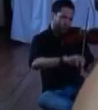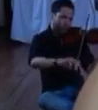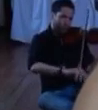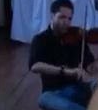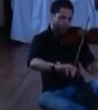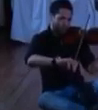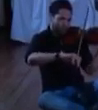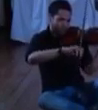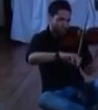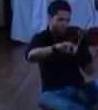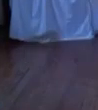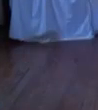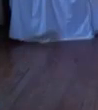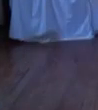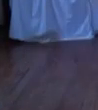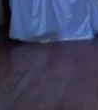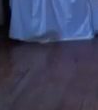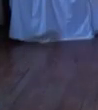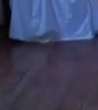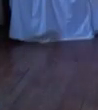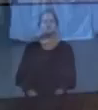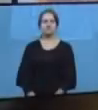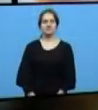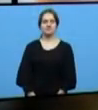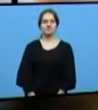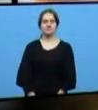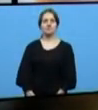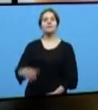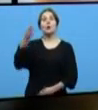premio do público. En Cervo, comer...